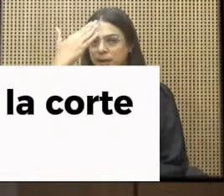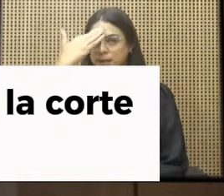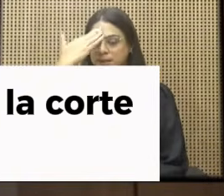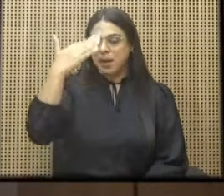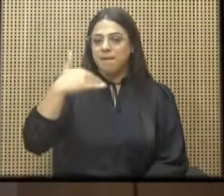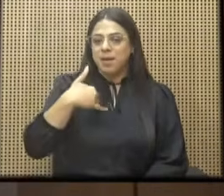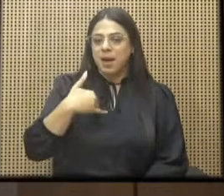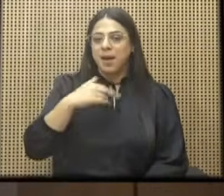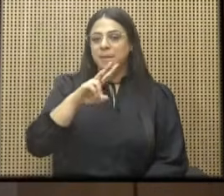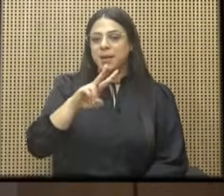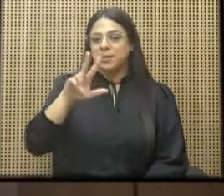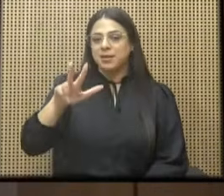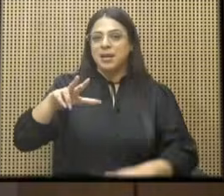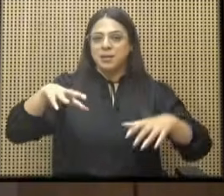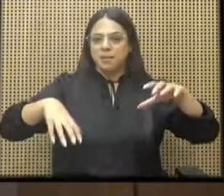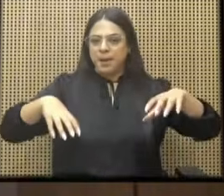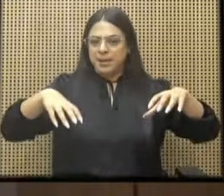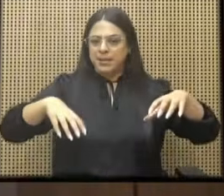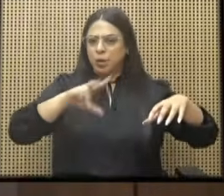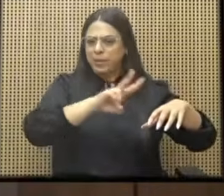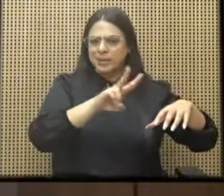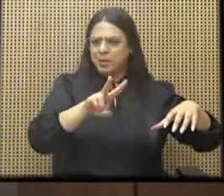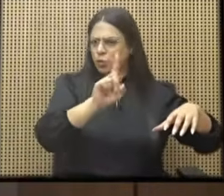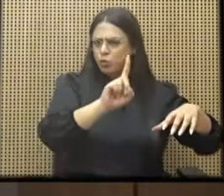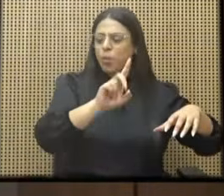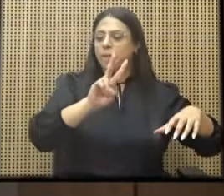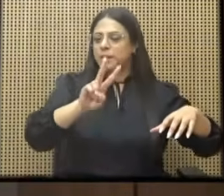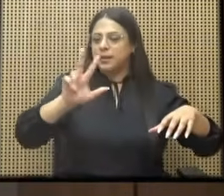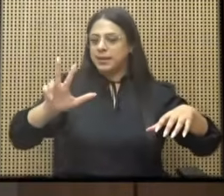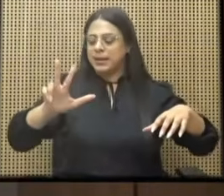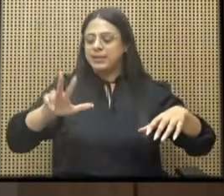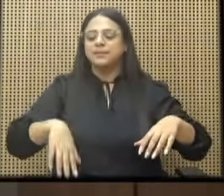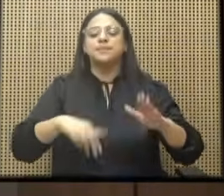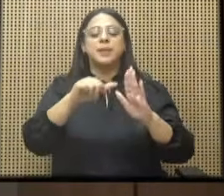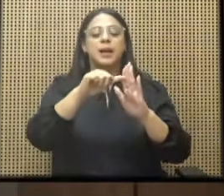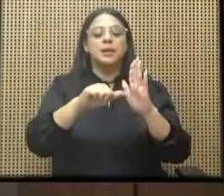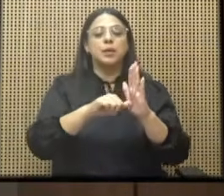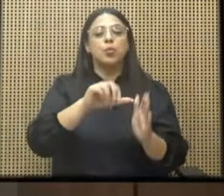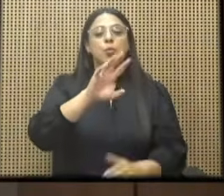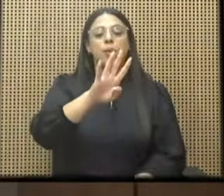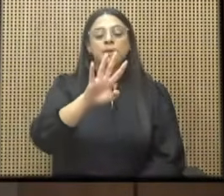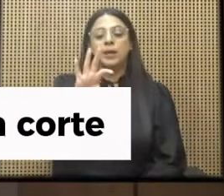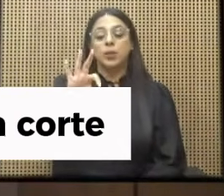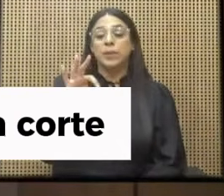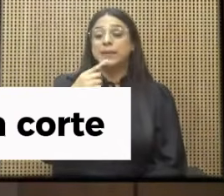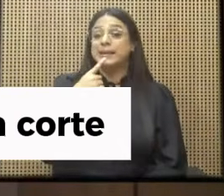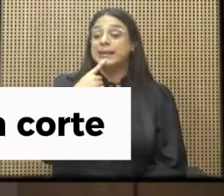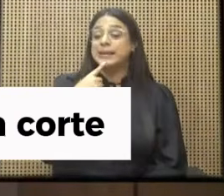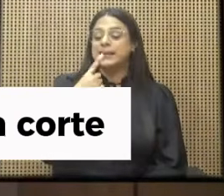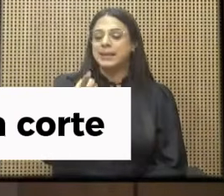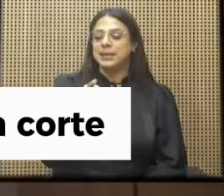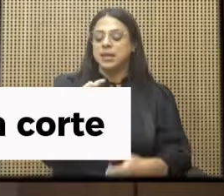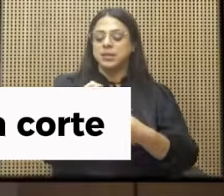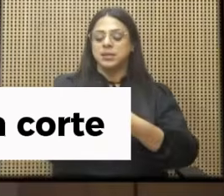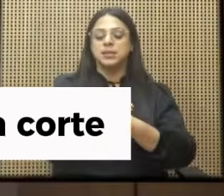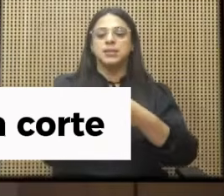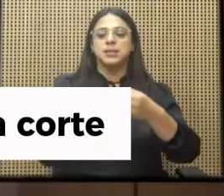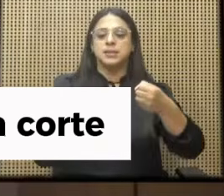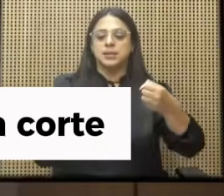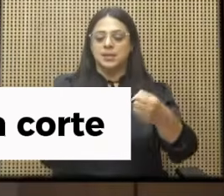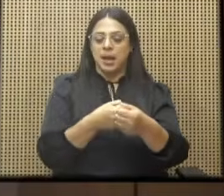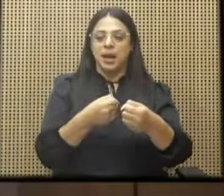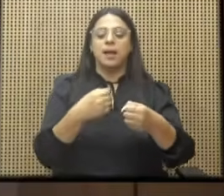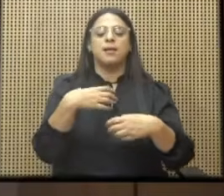no 22. El artículo 49 dice que en la sala en que se desempeñe el presidente